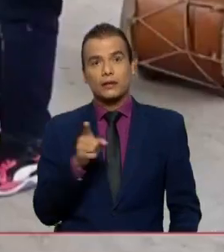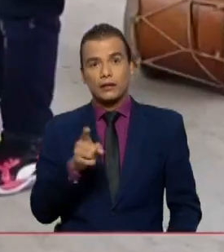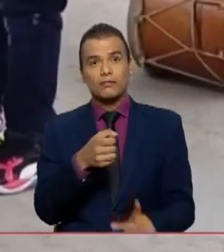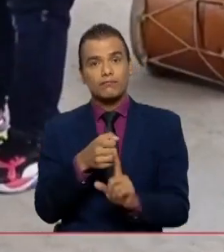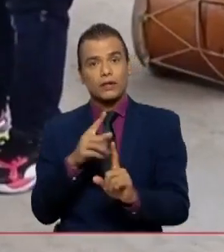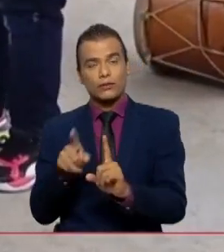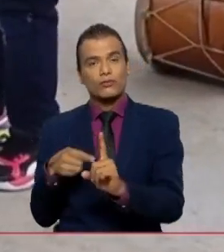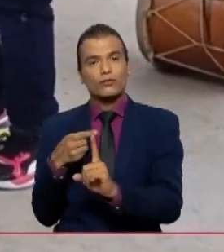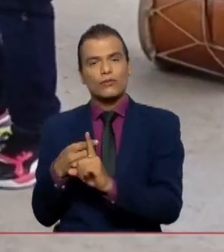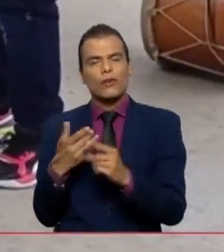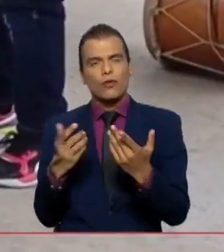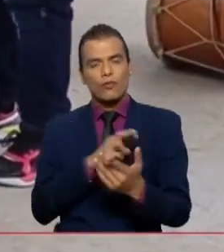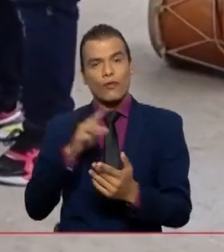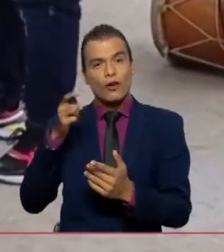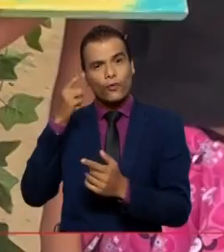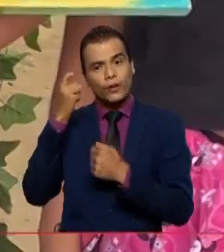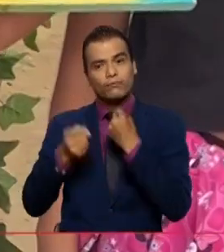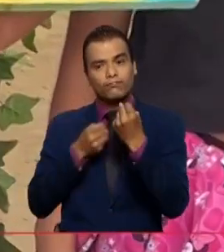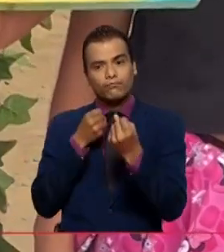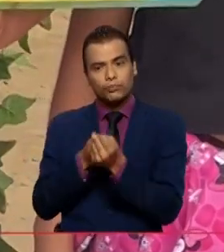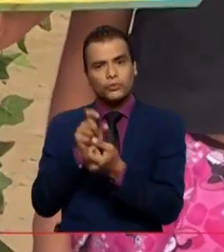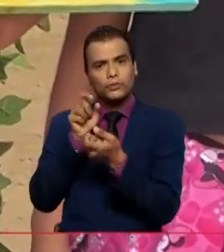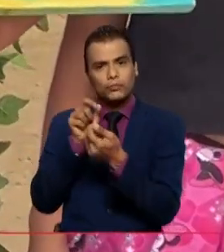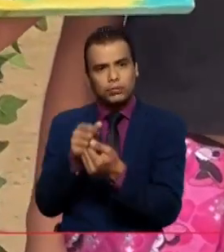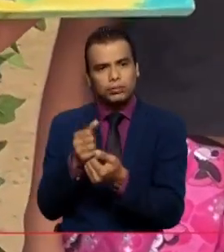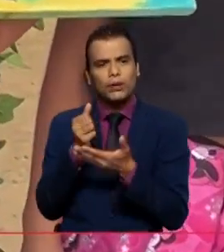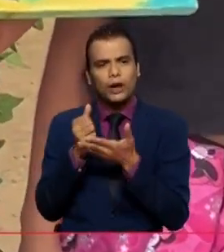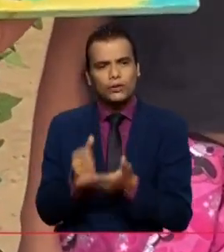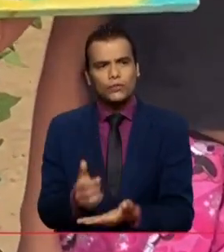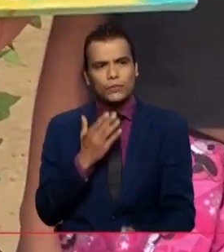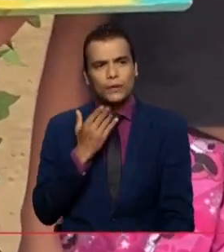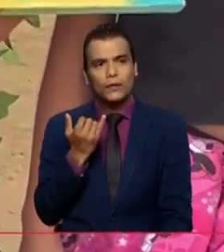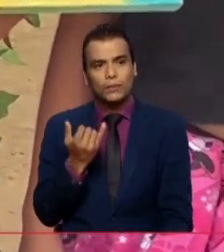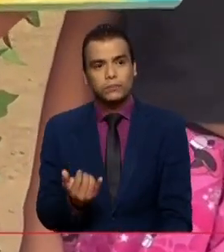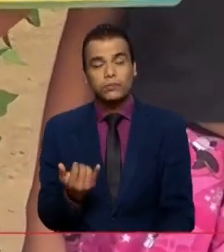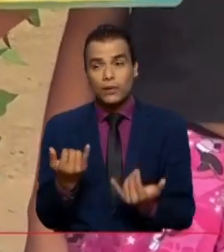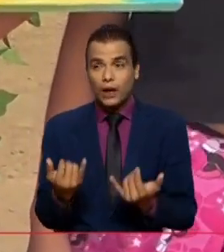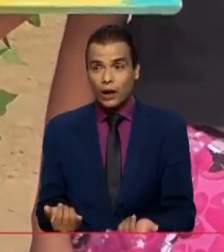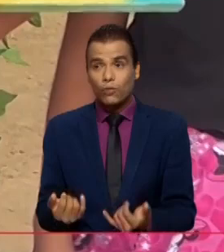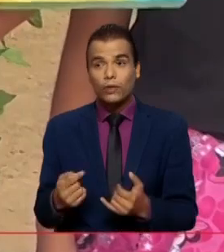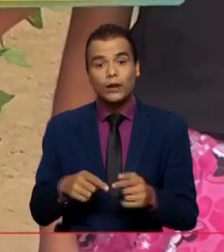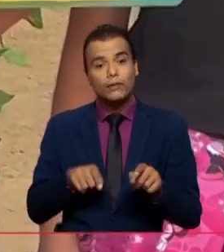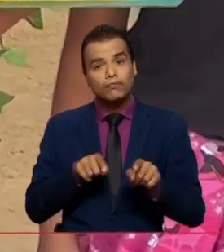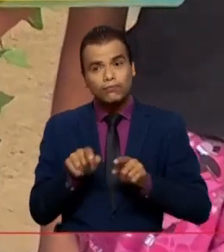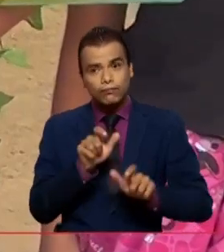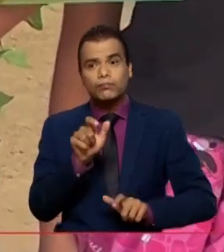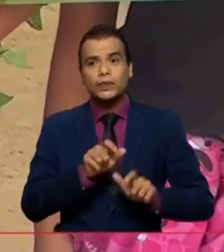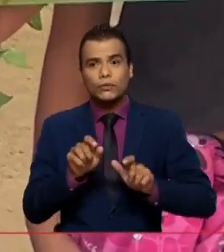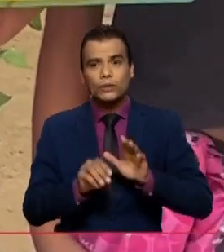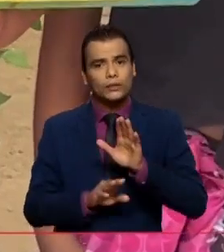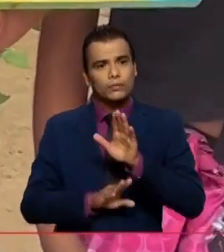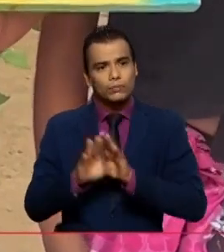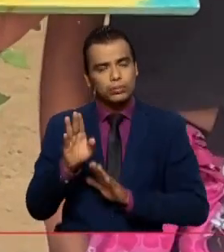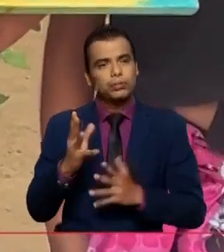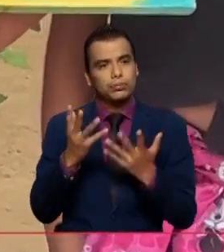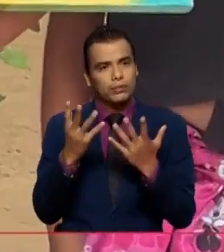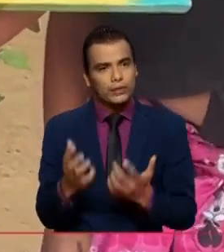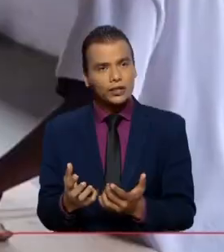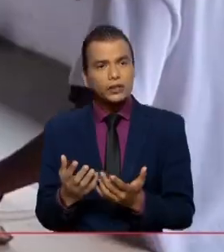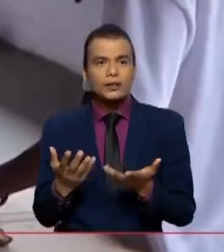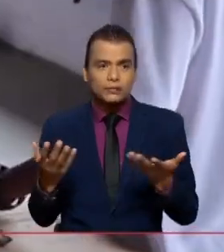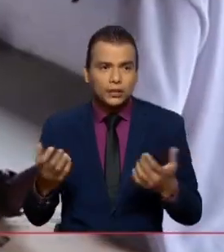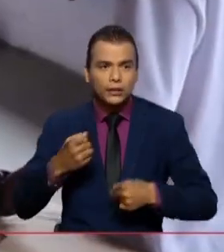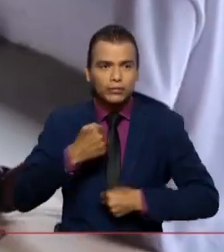del gobierno departamental. Nosotros en este espacio tenemos varios emprendedoras y emprendedores que desde aquí buscan el sustento para